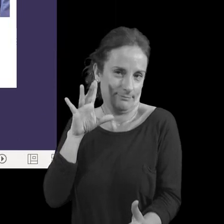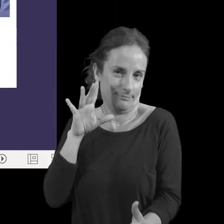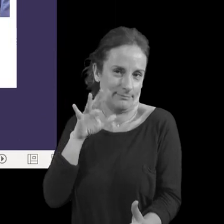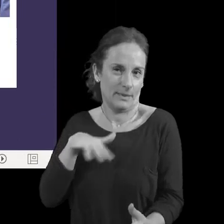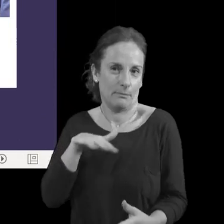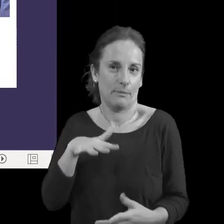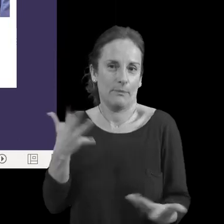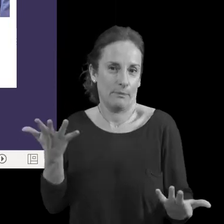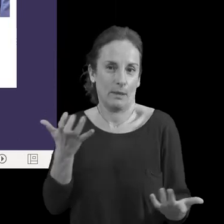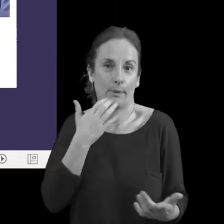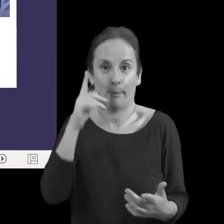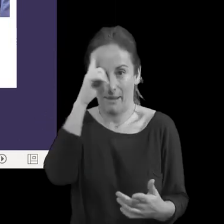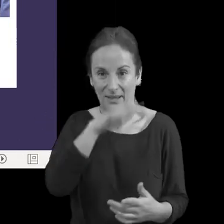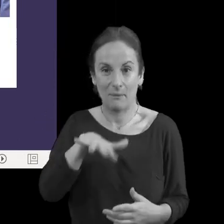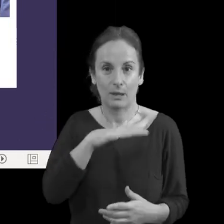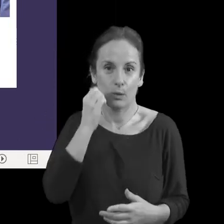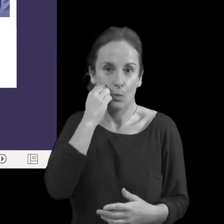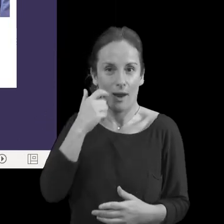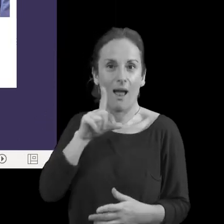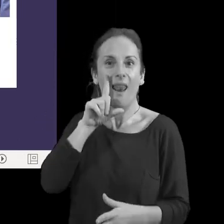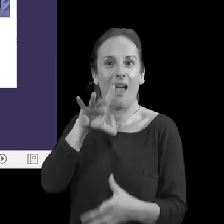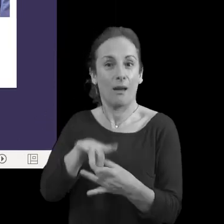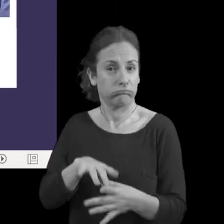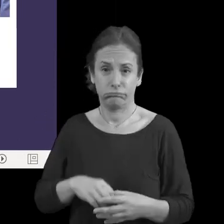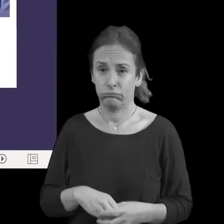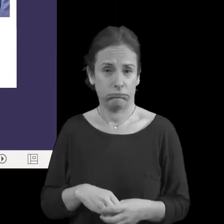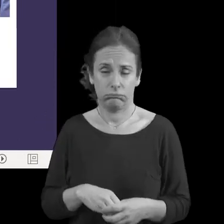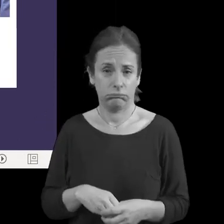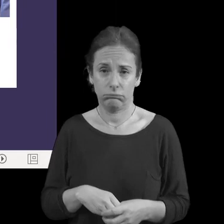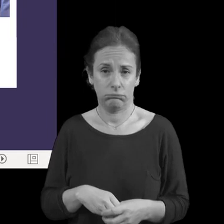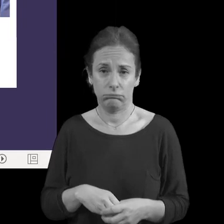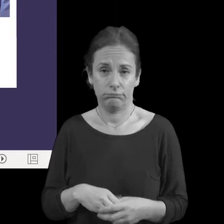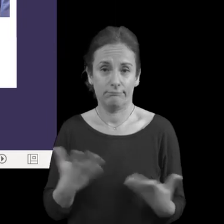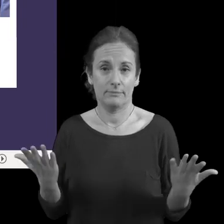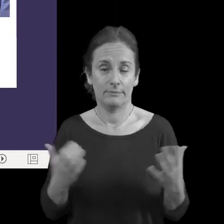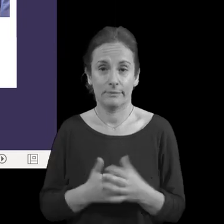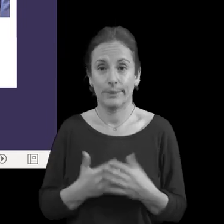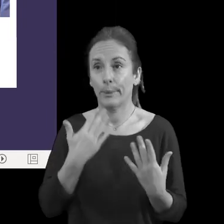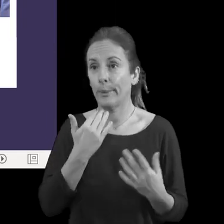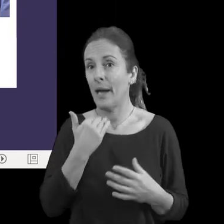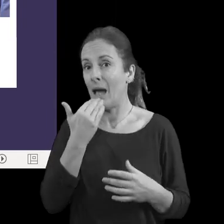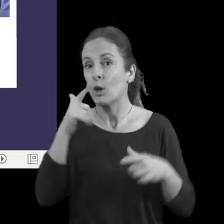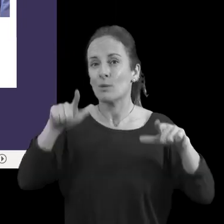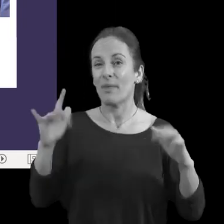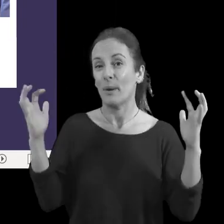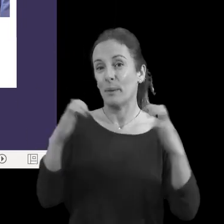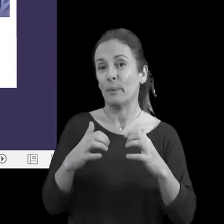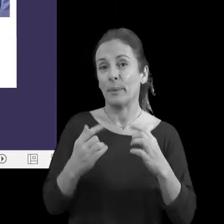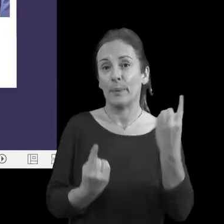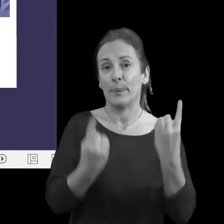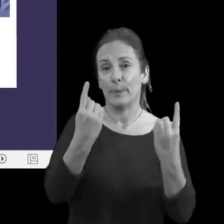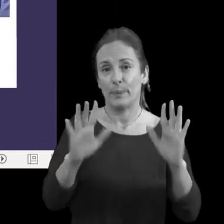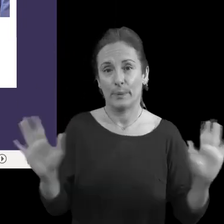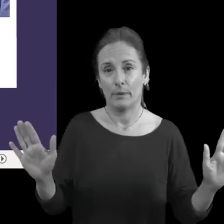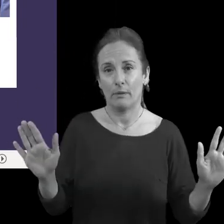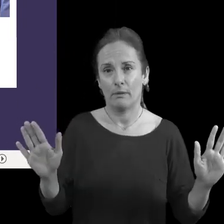de, por ejemplo, de Chueca hoy en día, ¿no? O sea, no hay espacios de encuentro más allá de alguno contado, pero hemos ido perdiéndolos y creo que